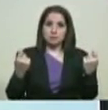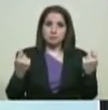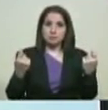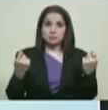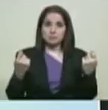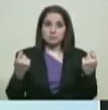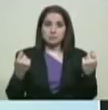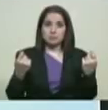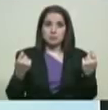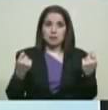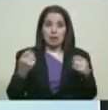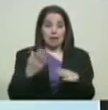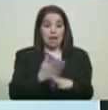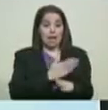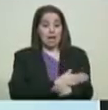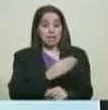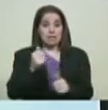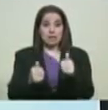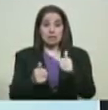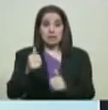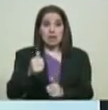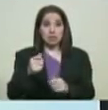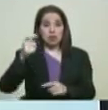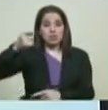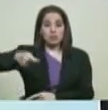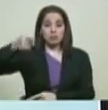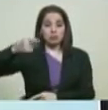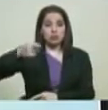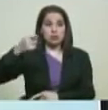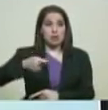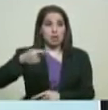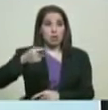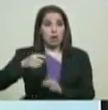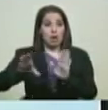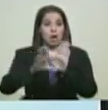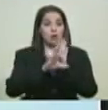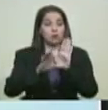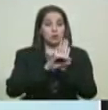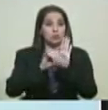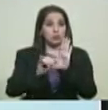habiendo sido candidato a diputado en varias oportunidades, a constituyente,